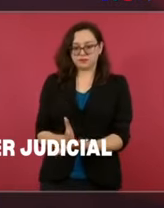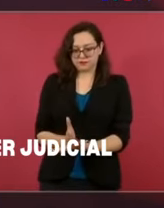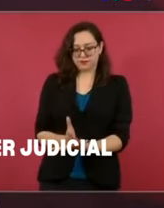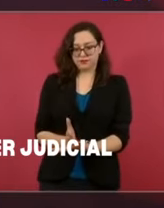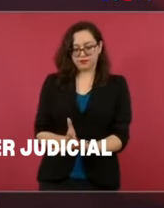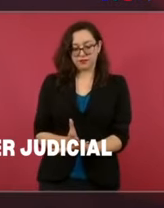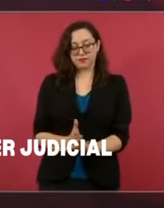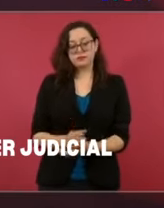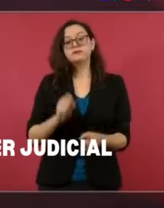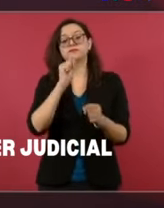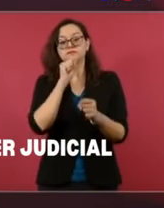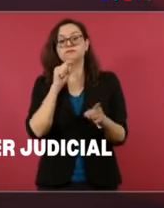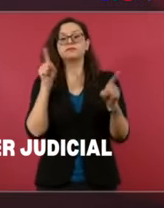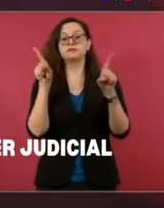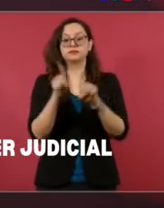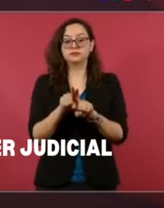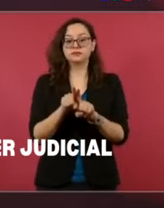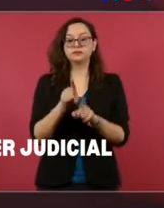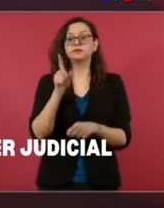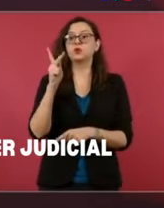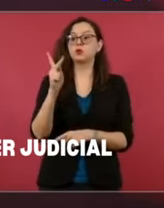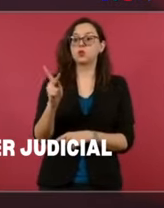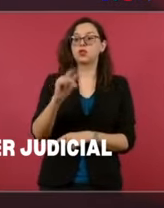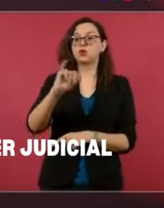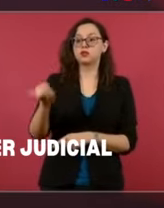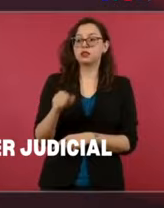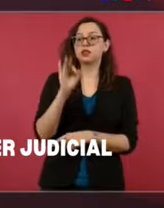reforma constitucional para el Poder Judicial.